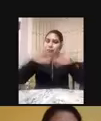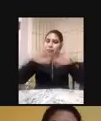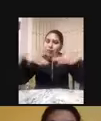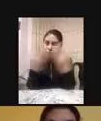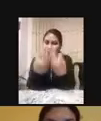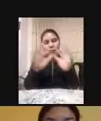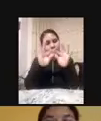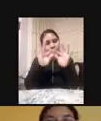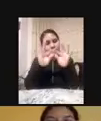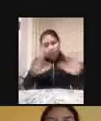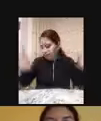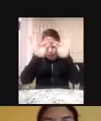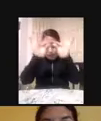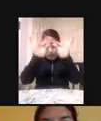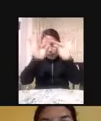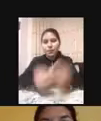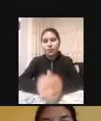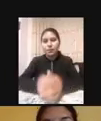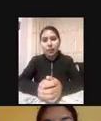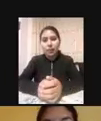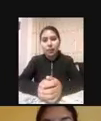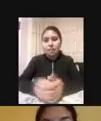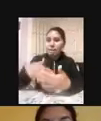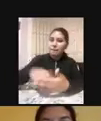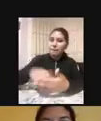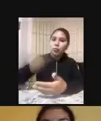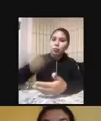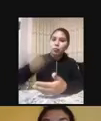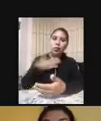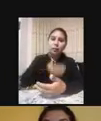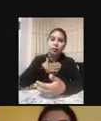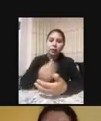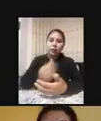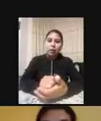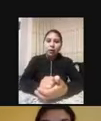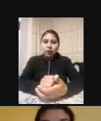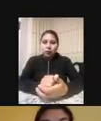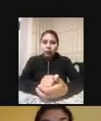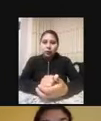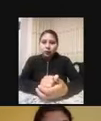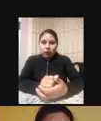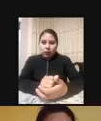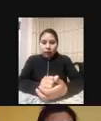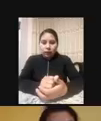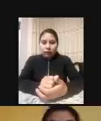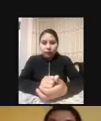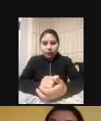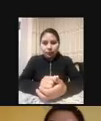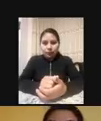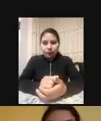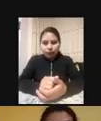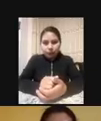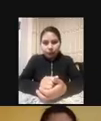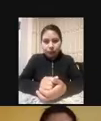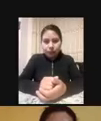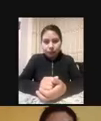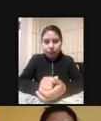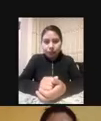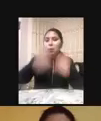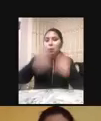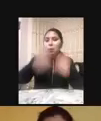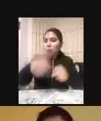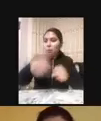importante generar ese vínculo. Siguiente, por favor. Aquí les muestro unos cuantos materiales o algunos que pueden realizar